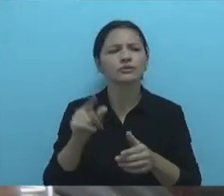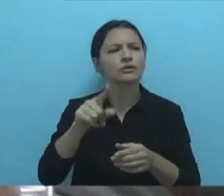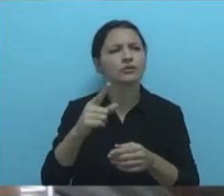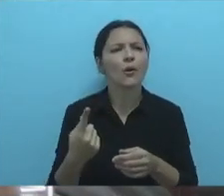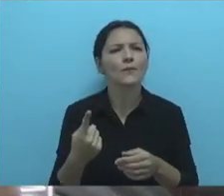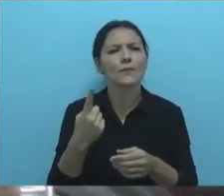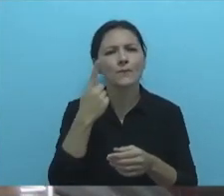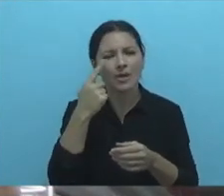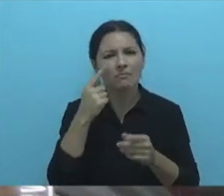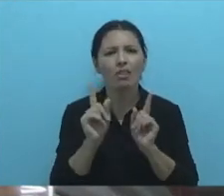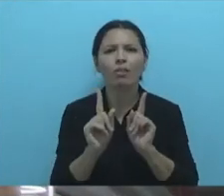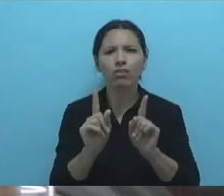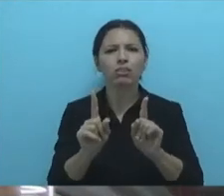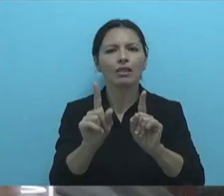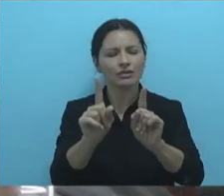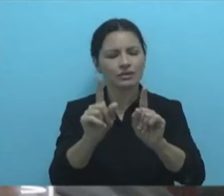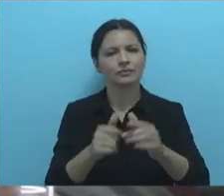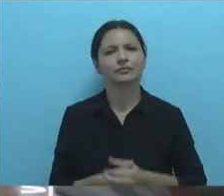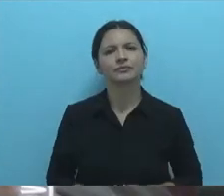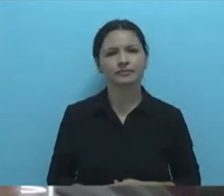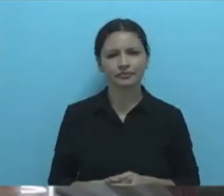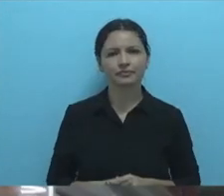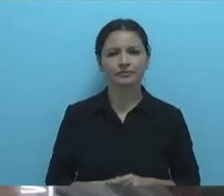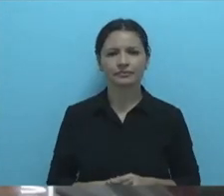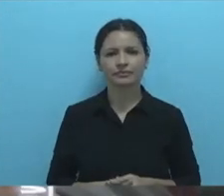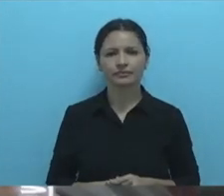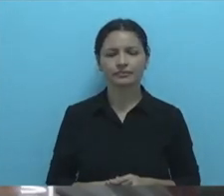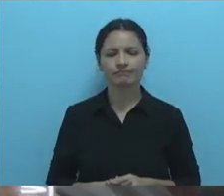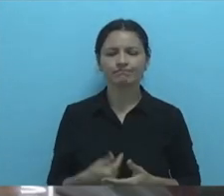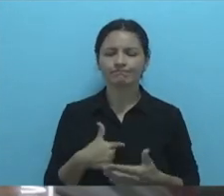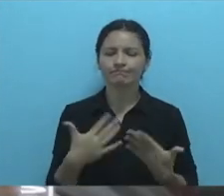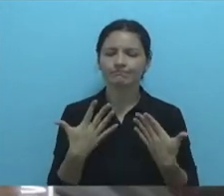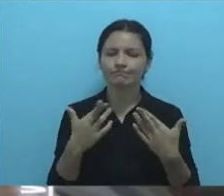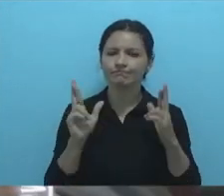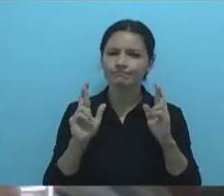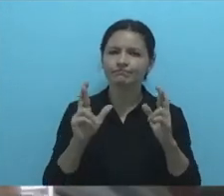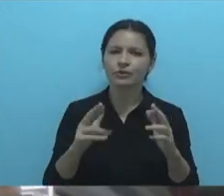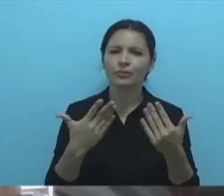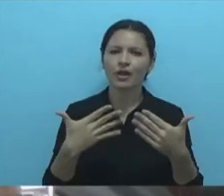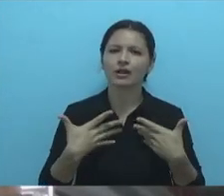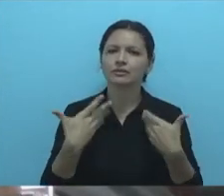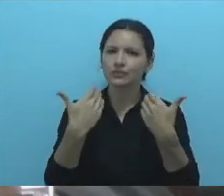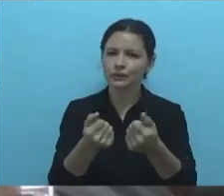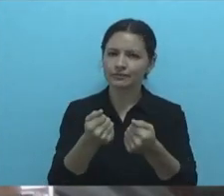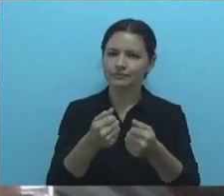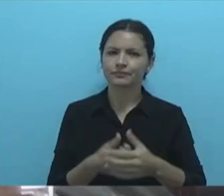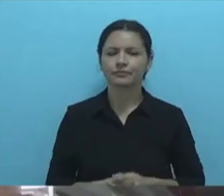así que espero que esto aporte para que esa vida sea más digna y la libertad